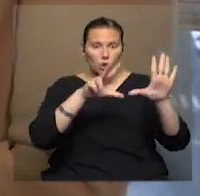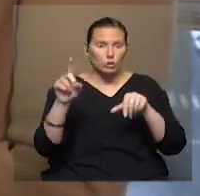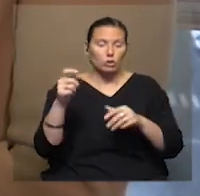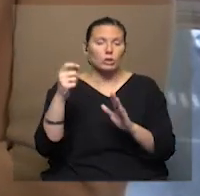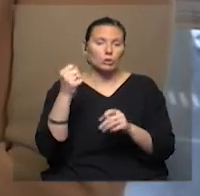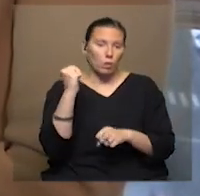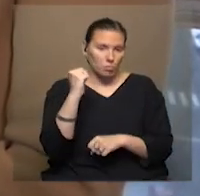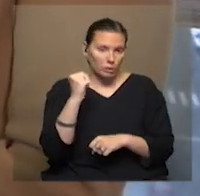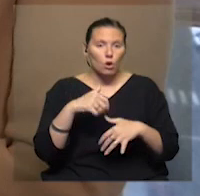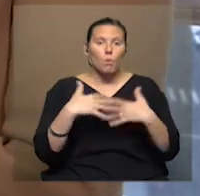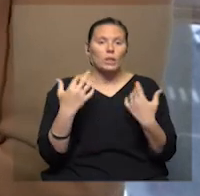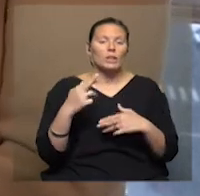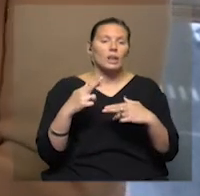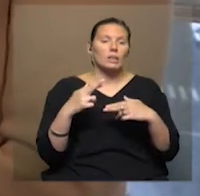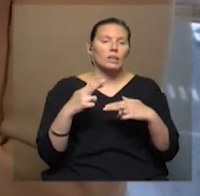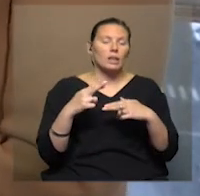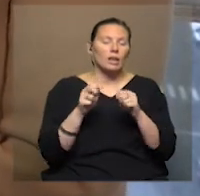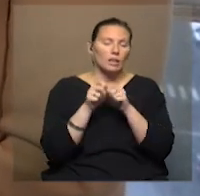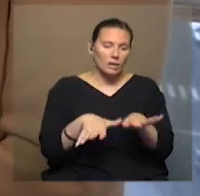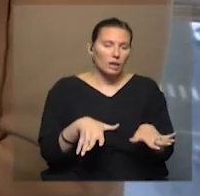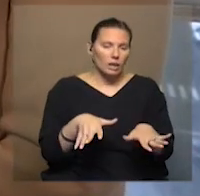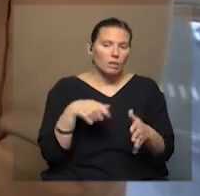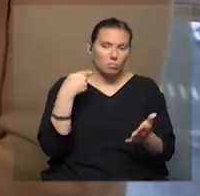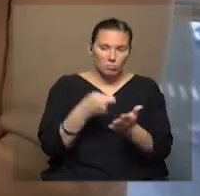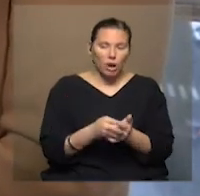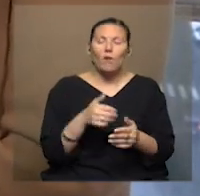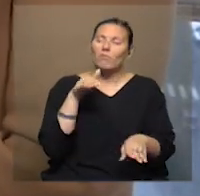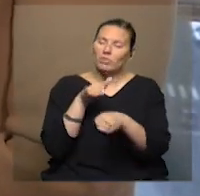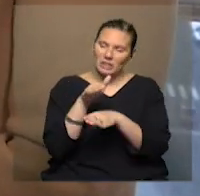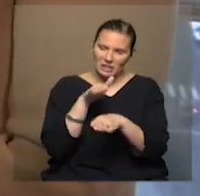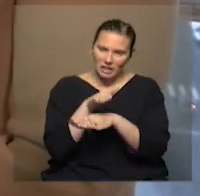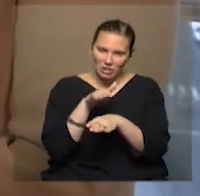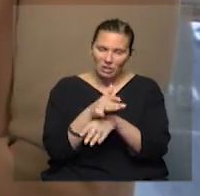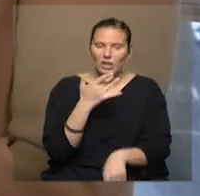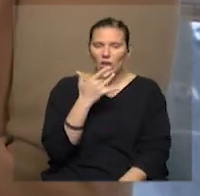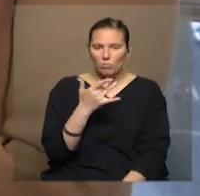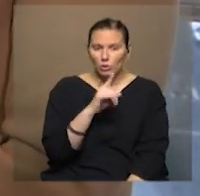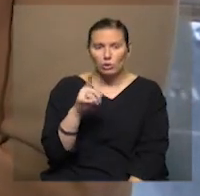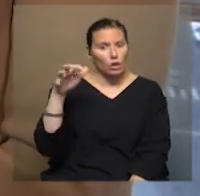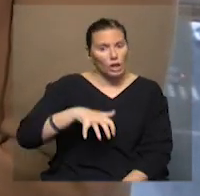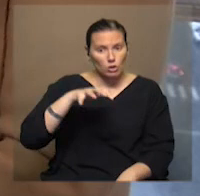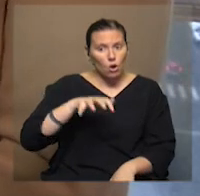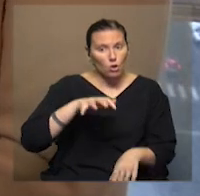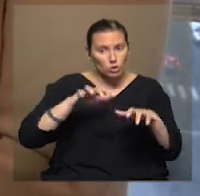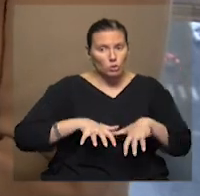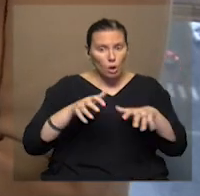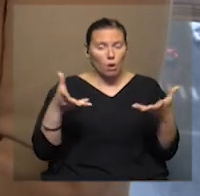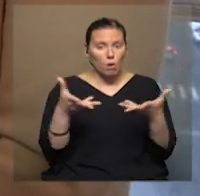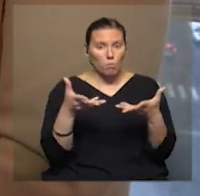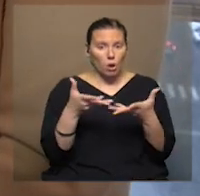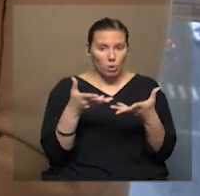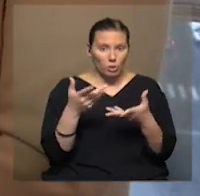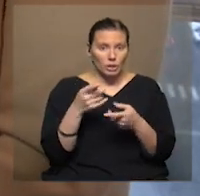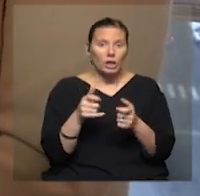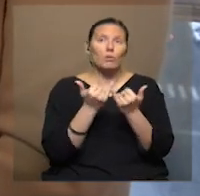pesos en cualquier red pago, ¿verdad? Muchas felicidades, que salga hermoso, que no llueva como está lloviendo ahora tras nuestro,